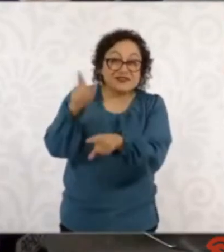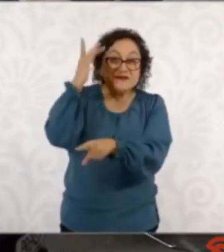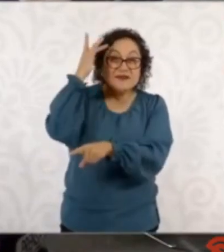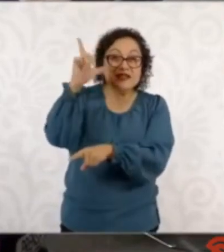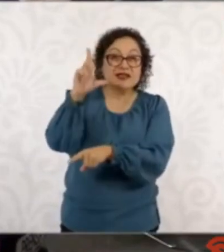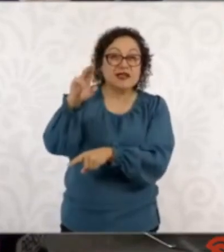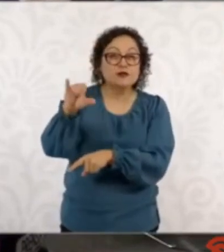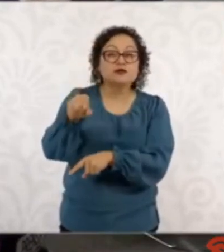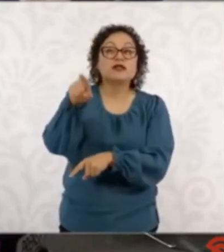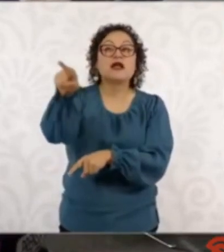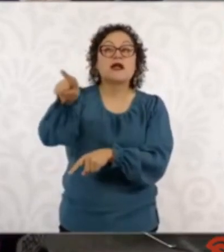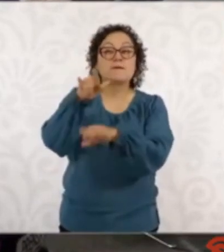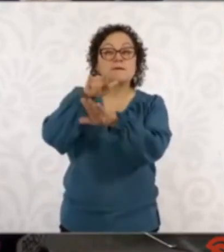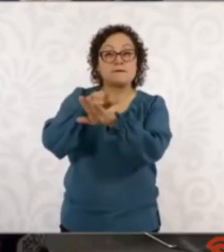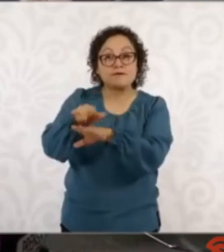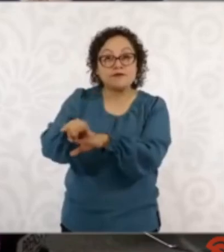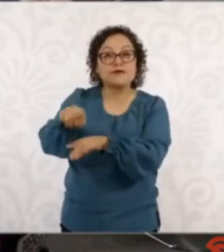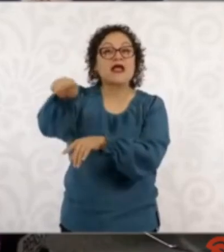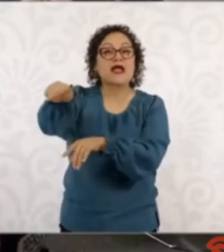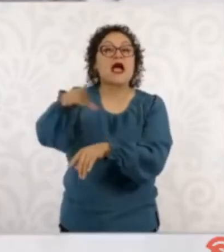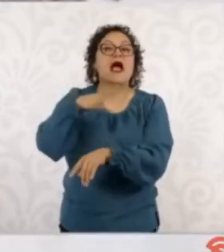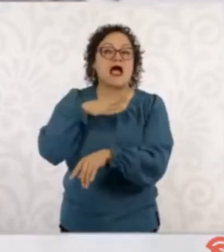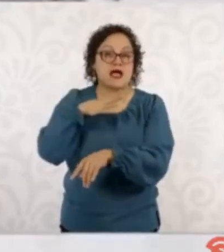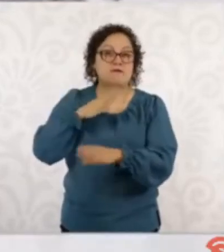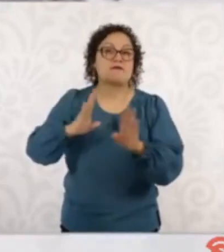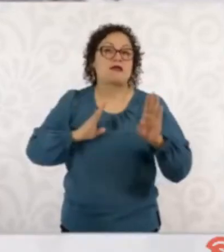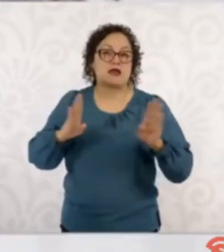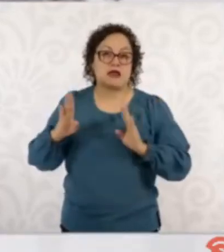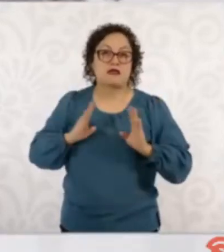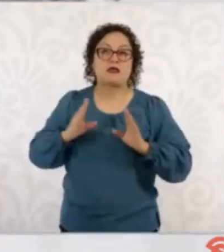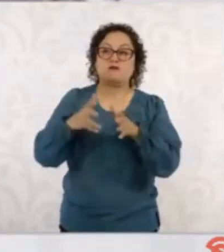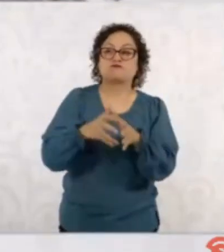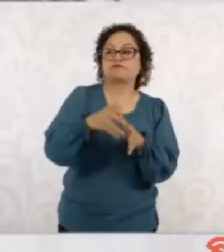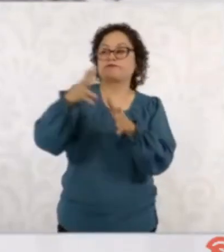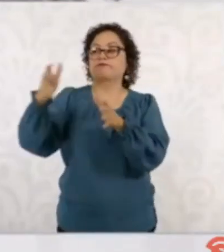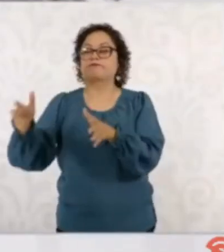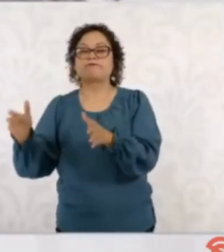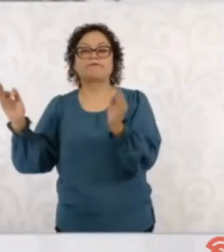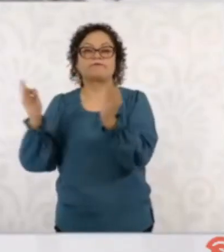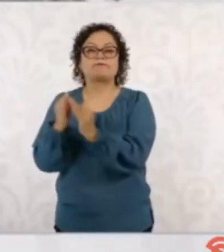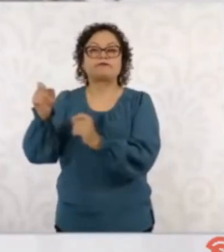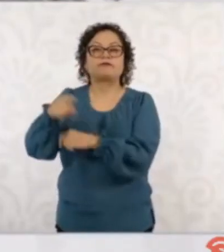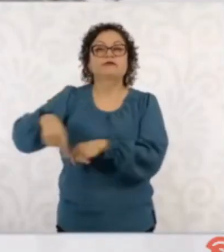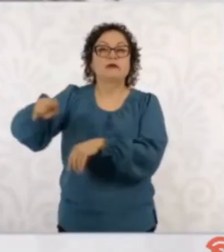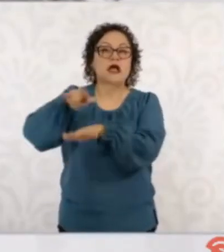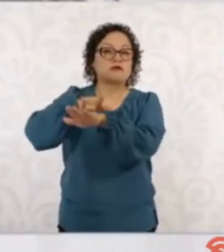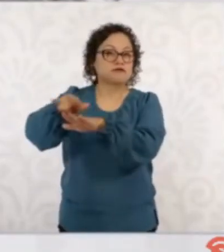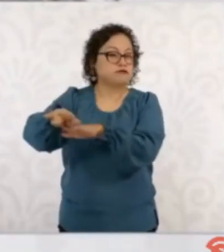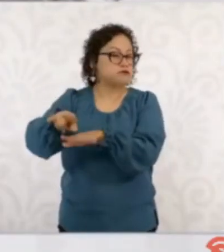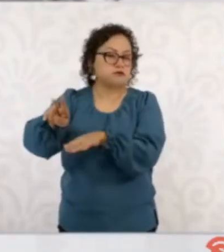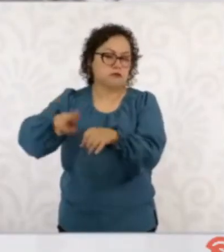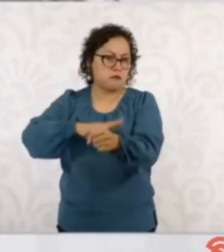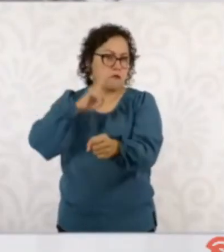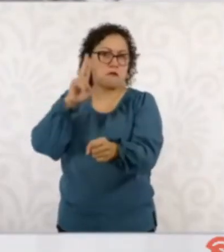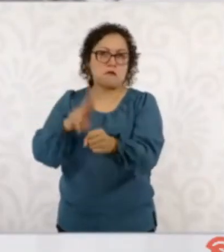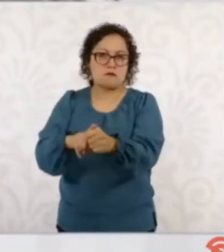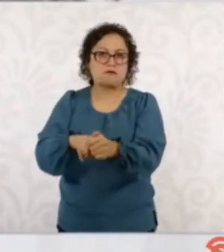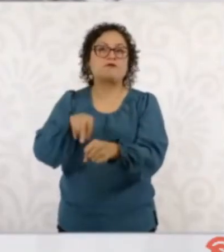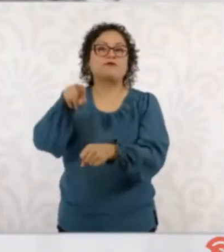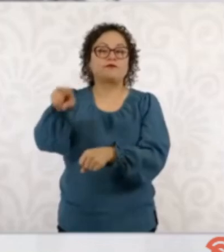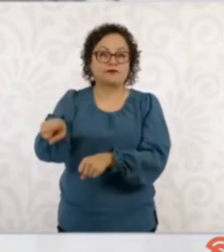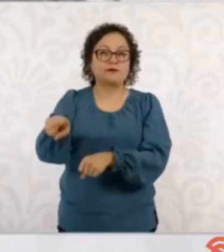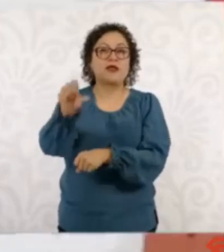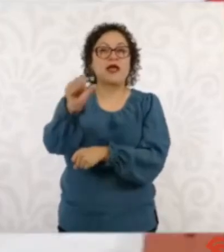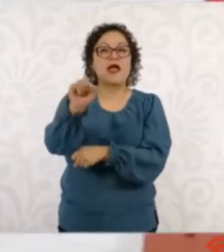terreno, y el aeropuerto civil que hoy está funcionando. Una vez que se inaugura el Aeropuerto Internacional